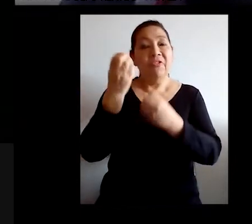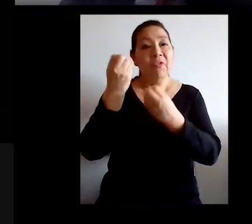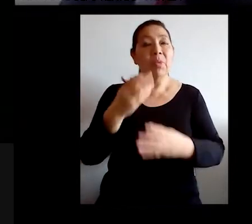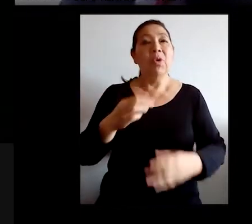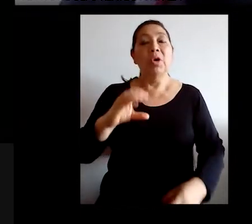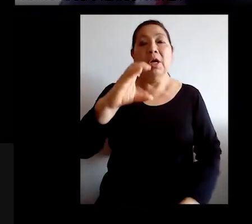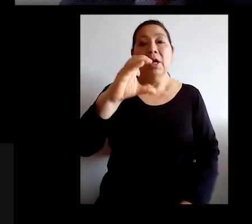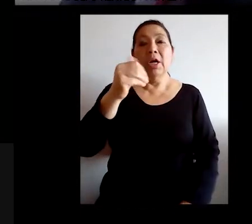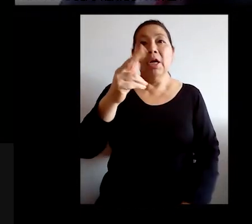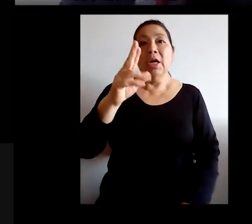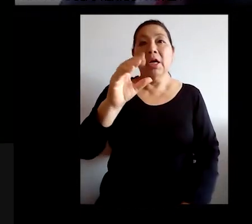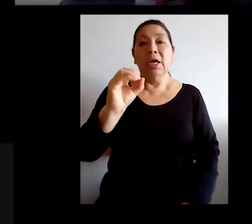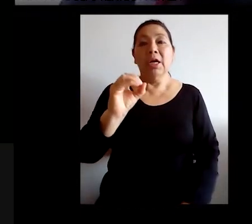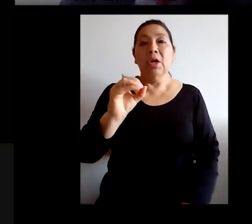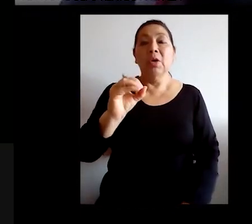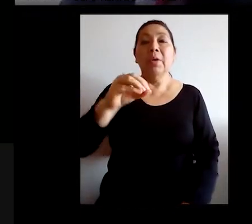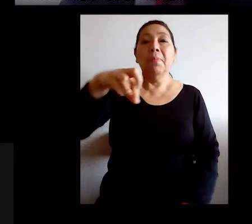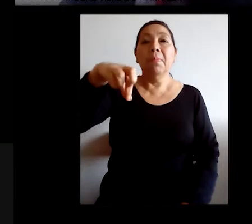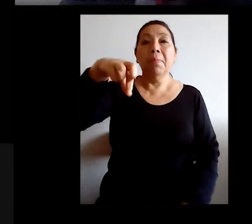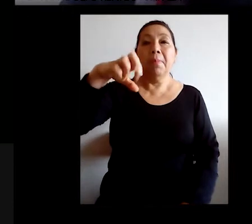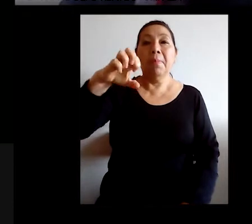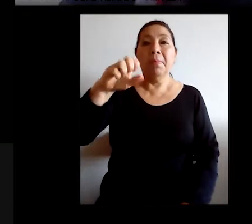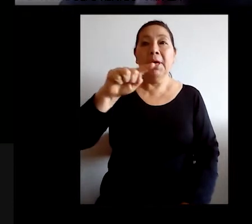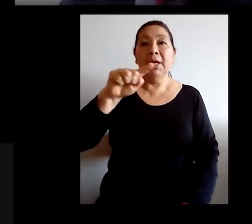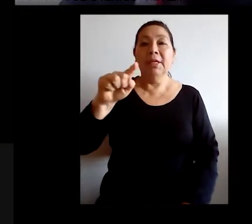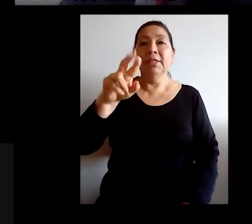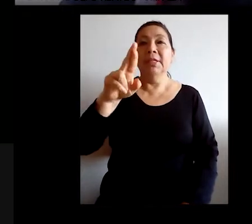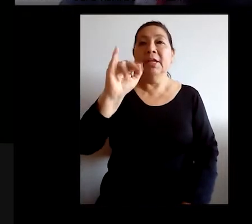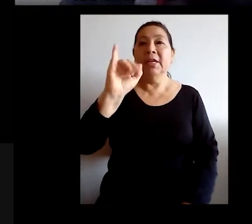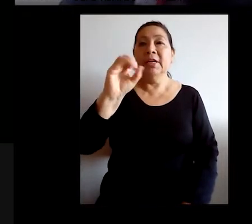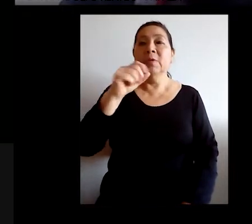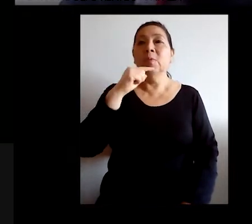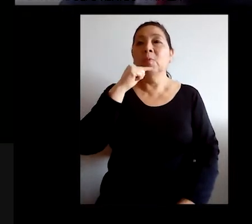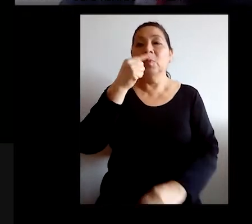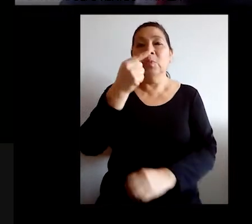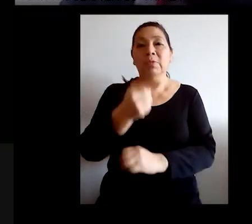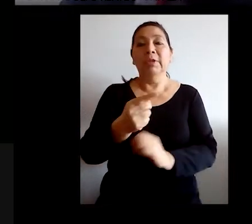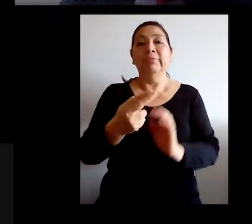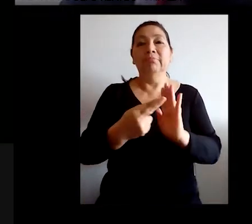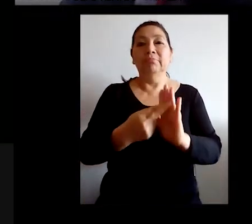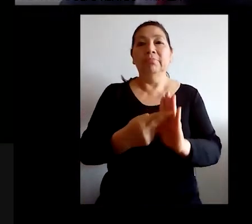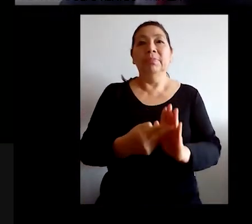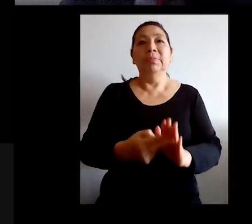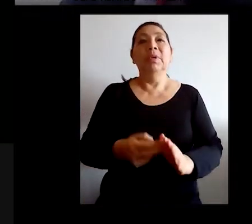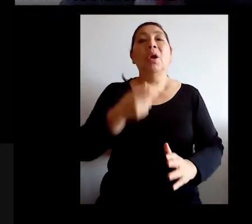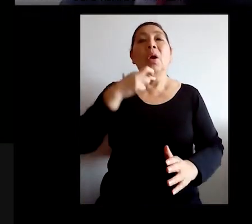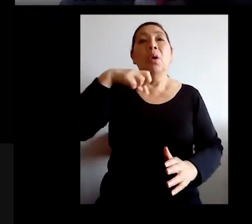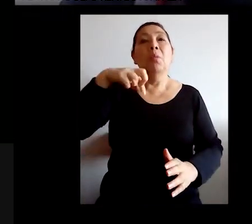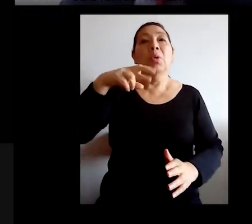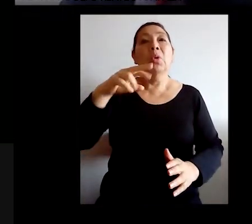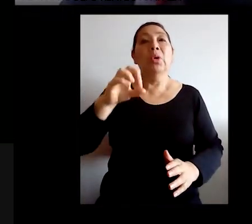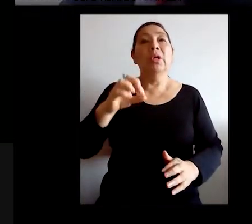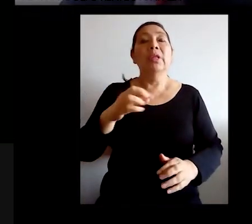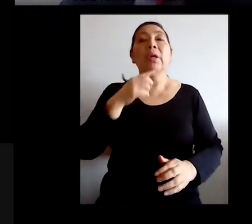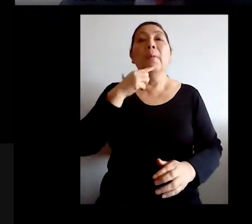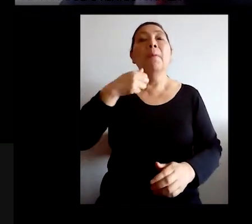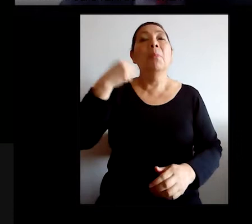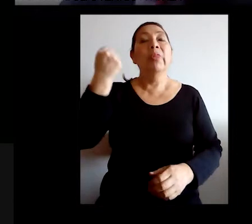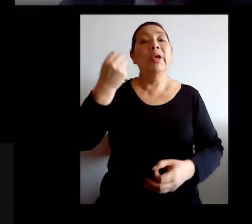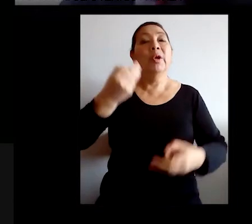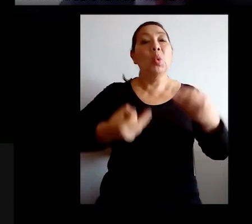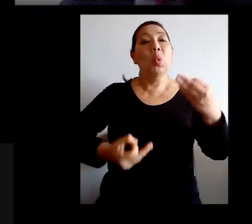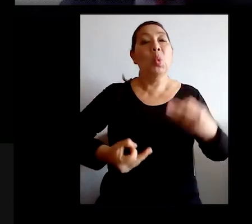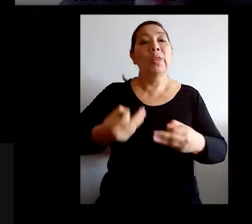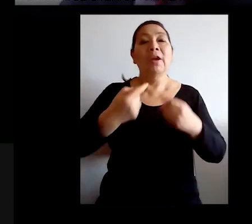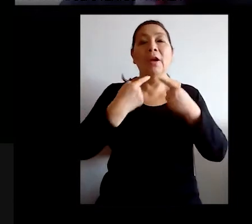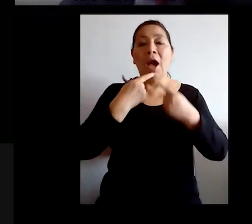abogado Carlos Antonio Pérez Ríos. Y por la parte demandada, en representación de la Procuraduría Pública del Poder Judicial, ha